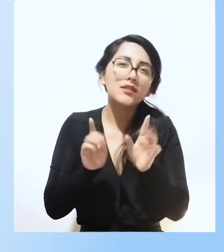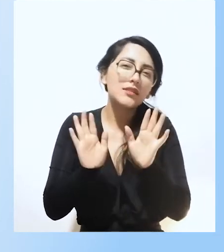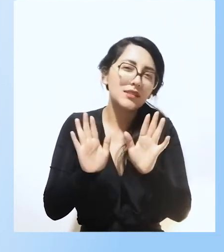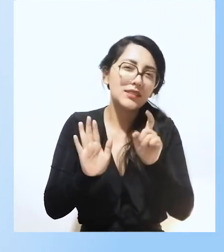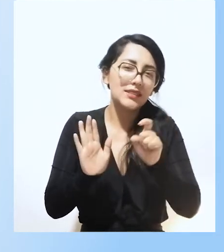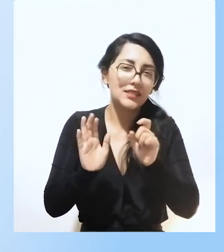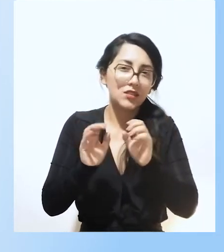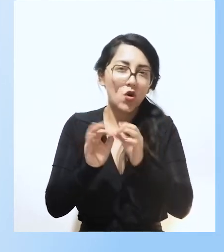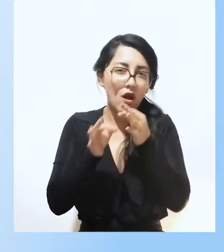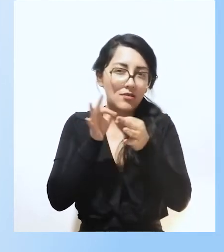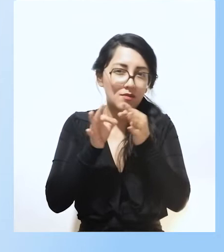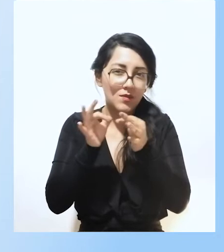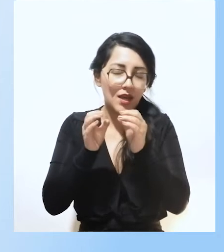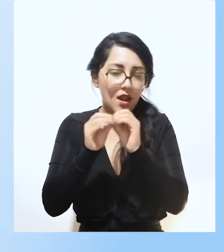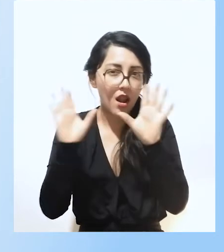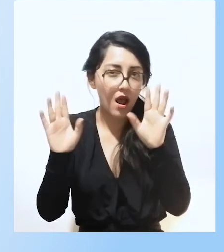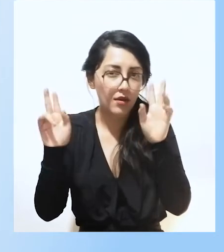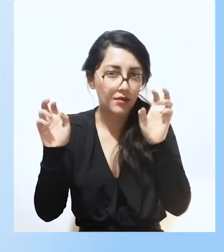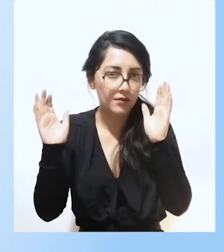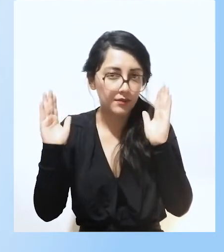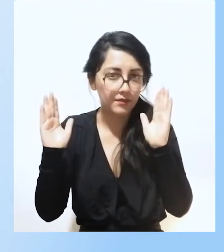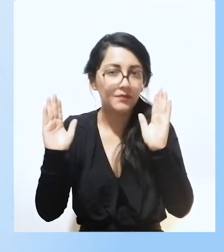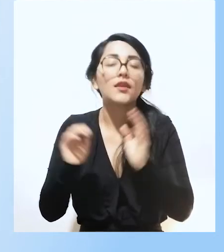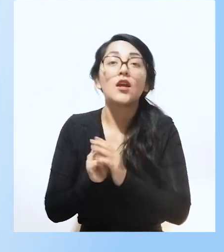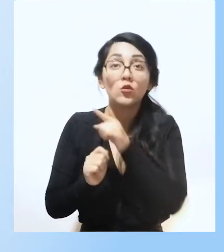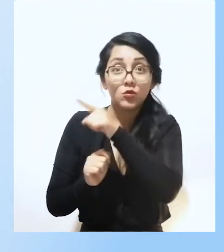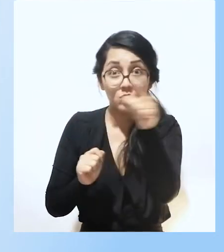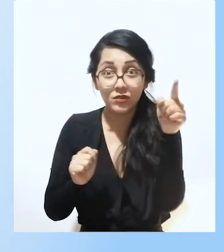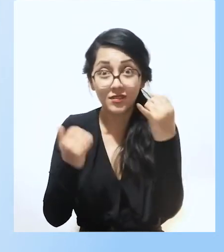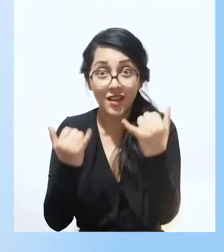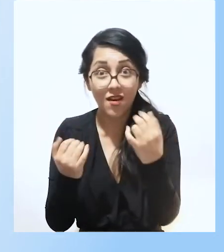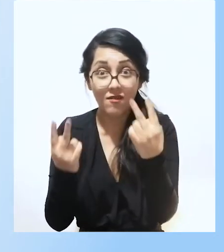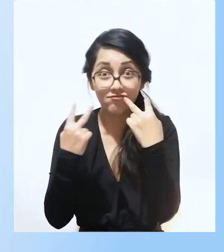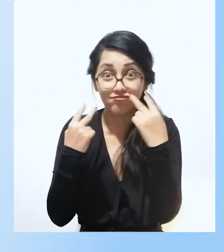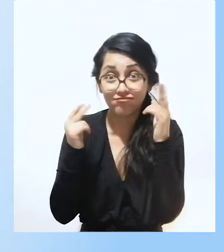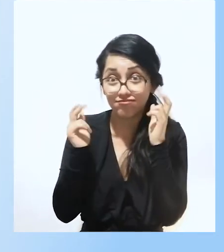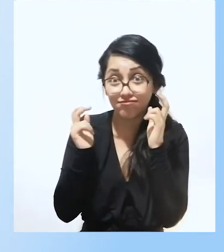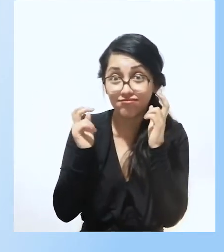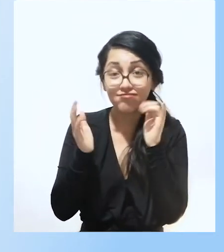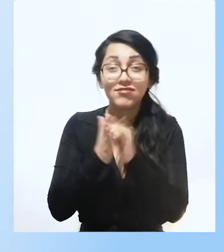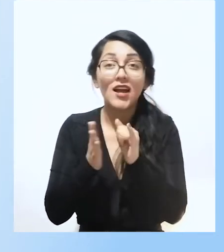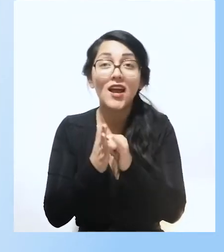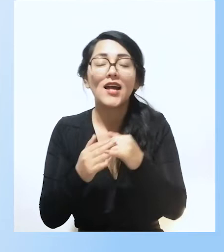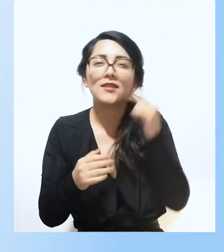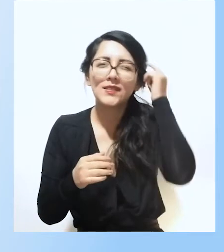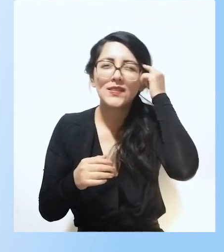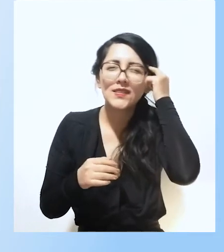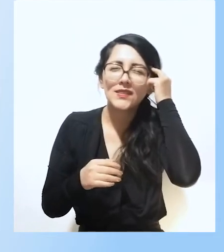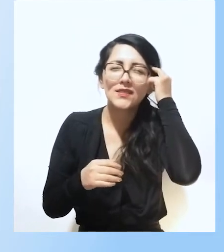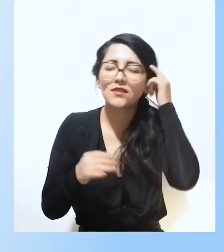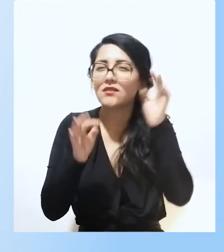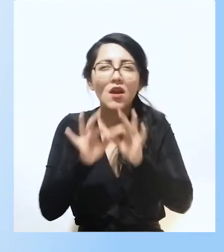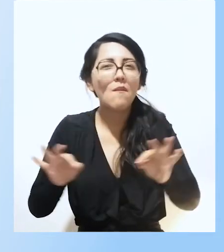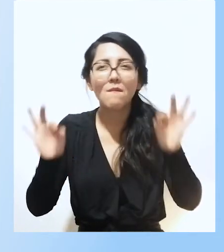paréntesis para remarcar que todos aquellos que me estáis escuchando, creo que puede ser una labor muy bonita